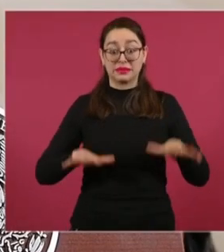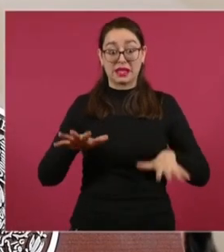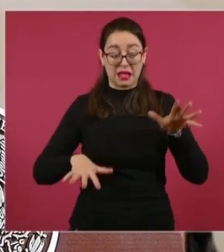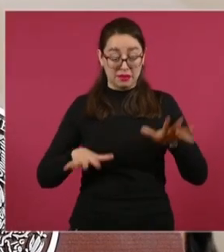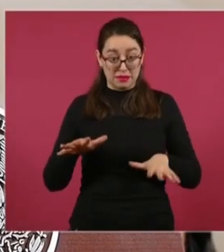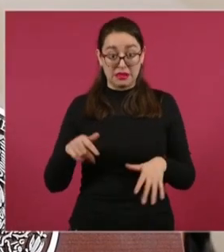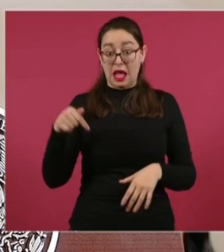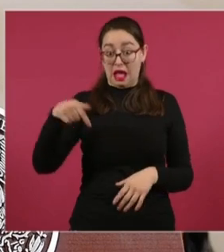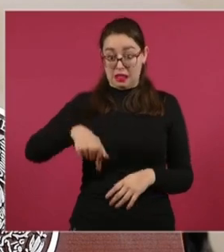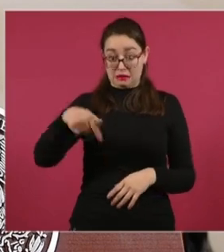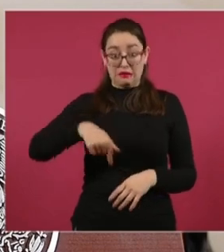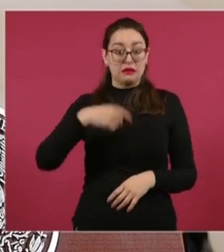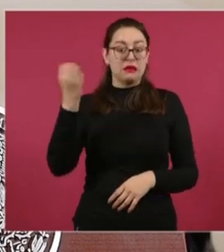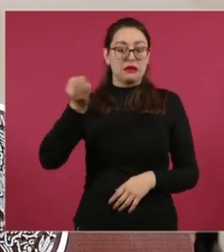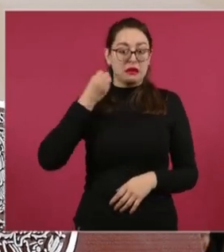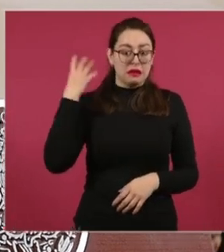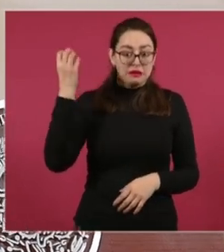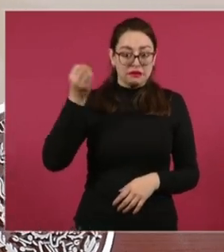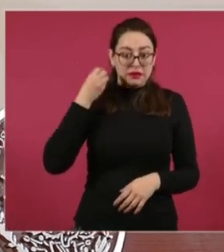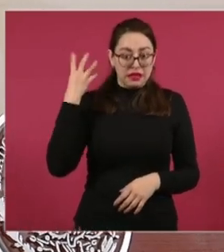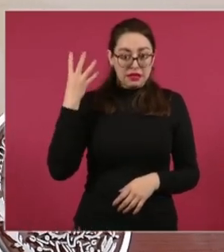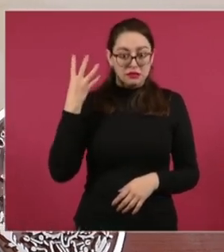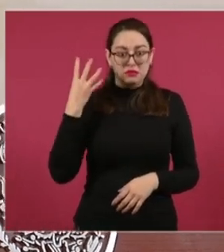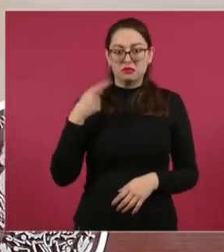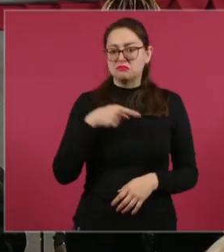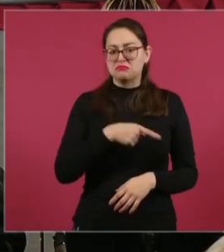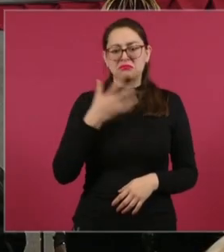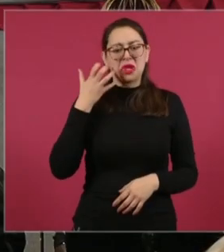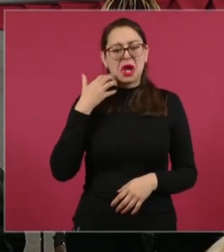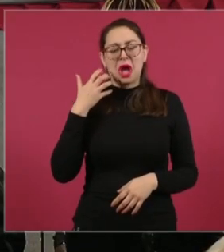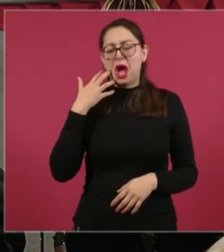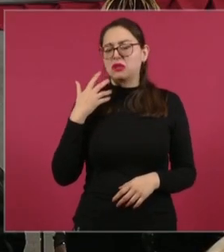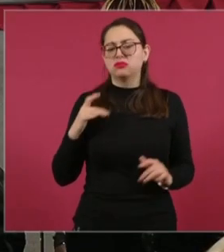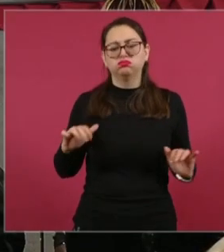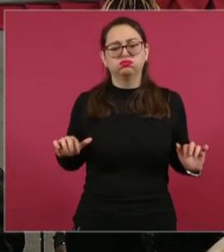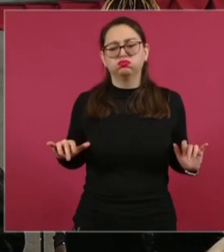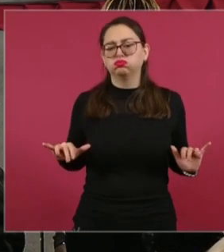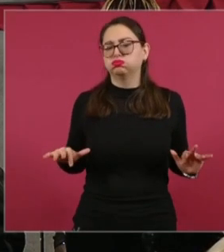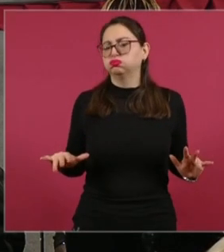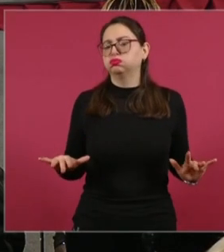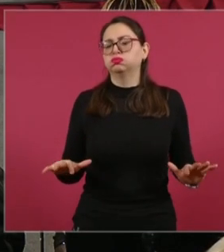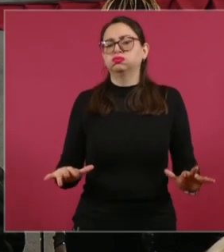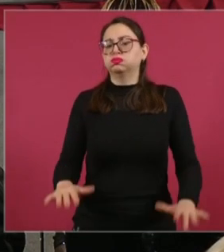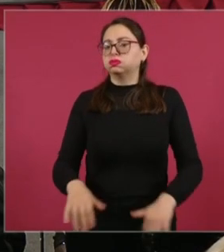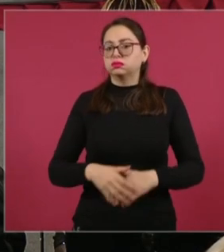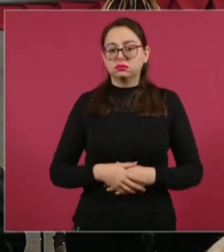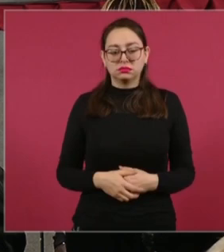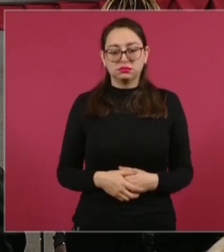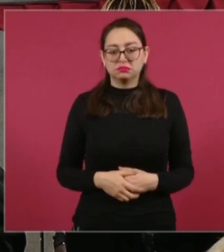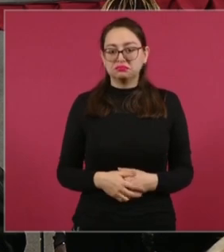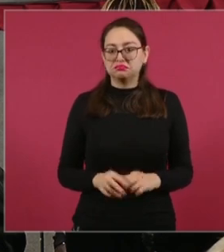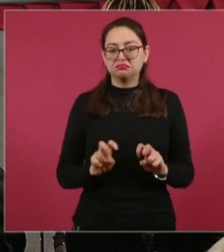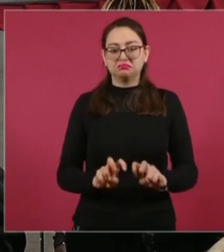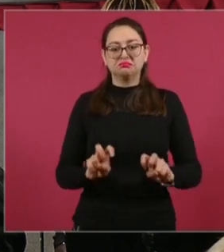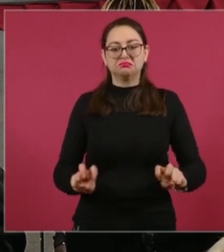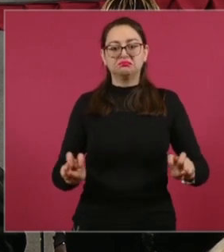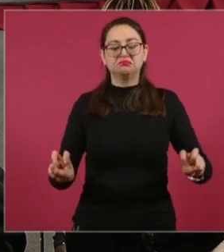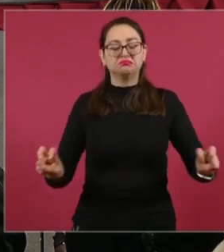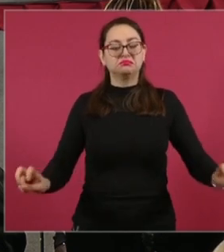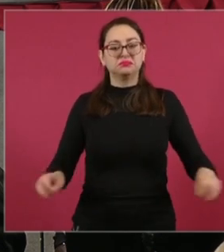se ponen ahí, en frente,